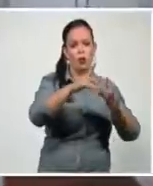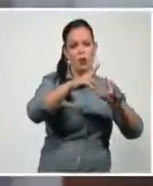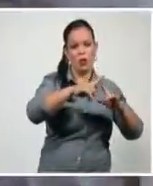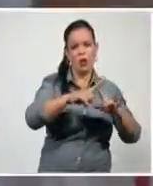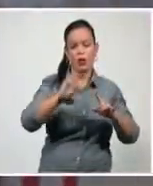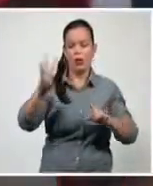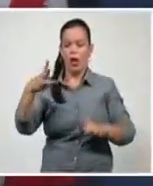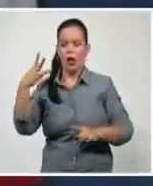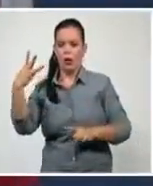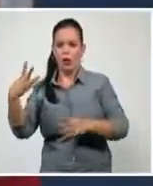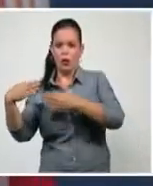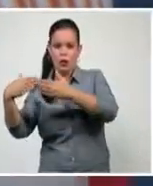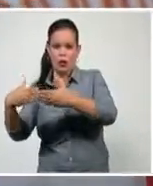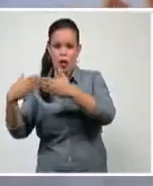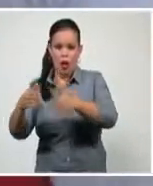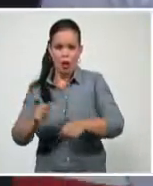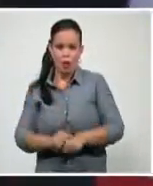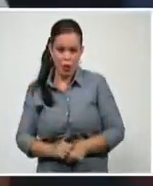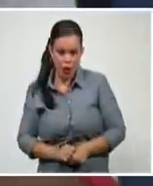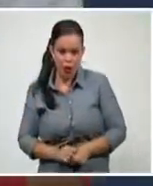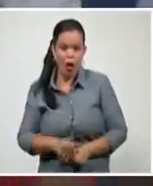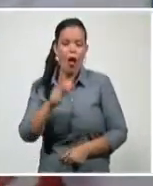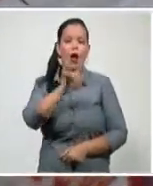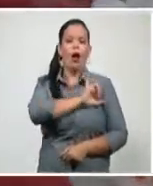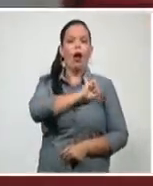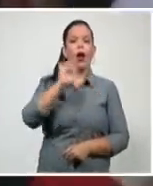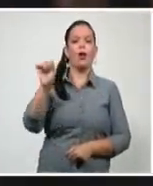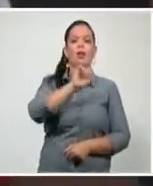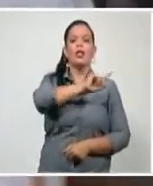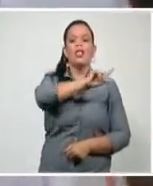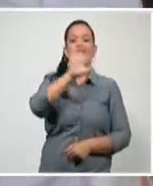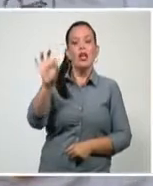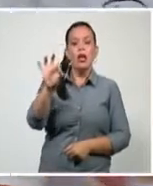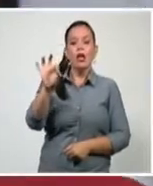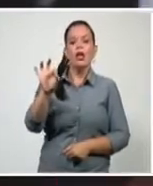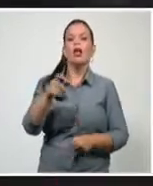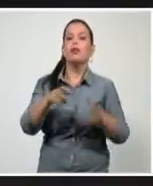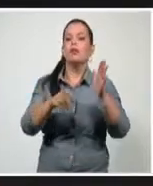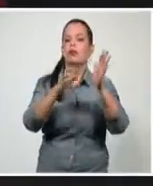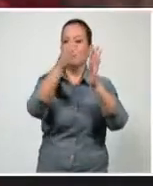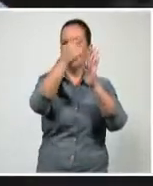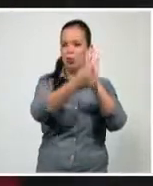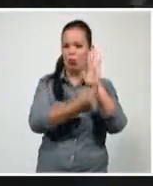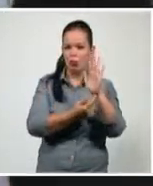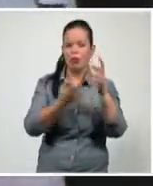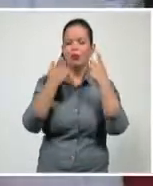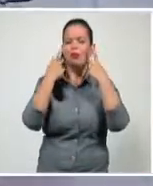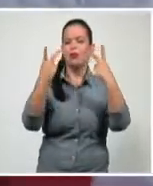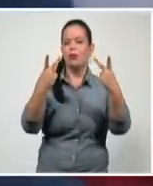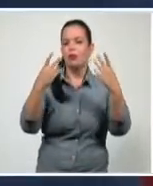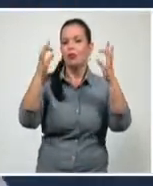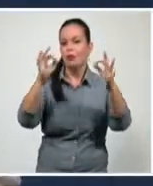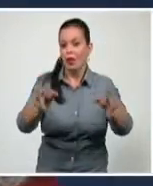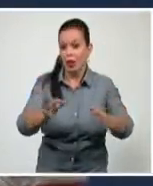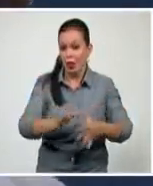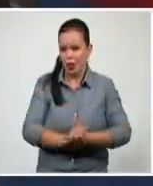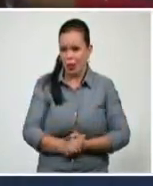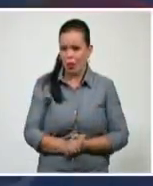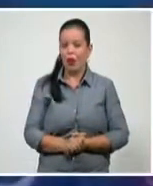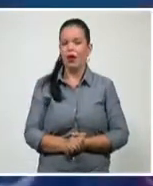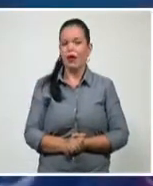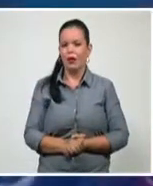su victoria 100 de por vida, también de forma imprevista, lanzando un solo inning después que tanto la buscó trabajando